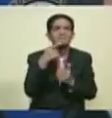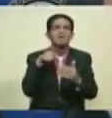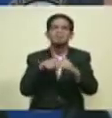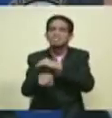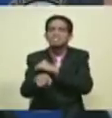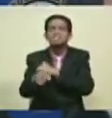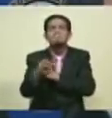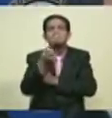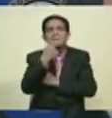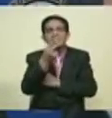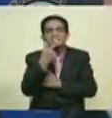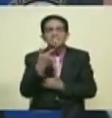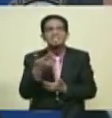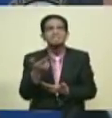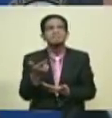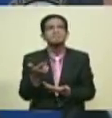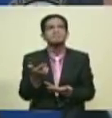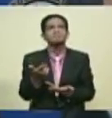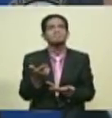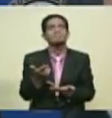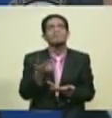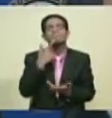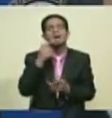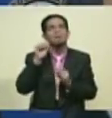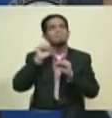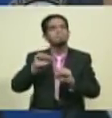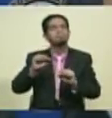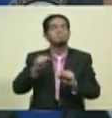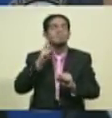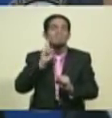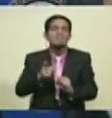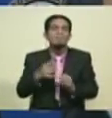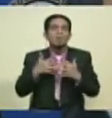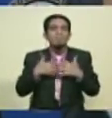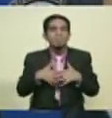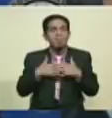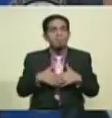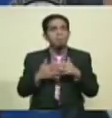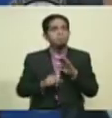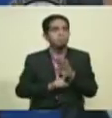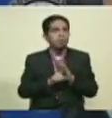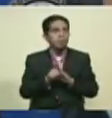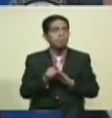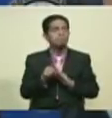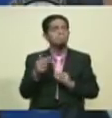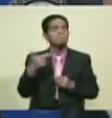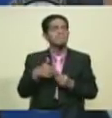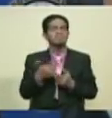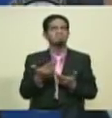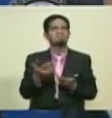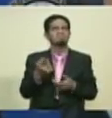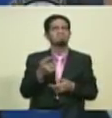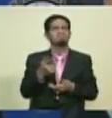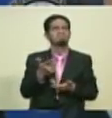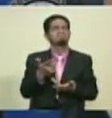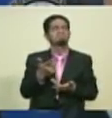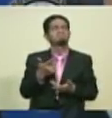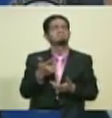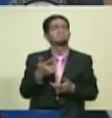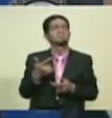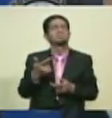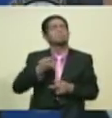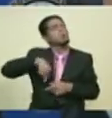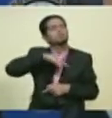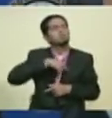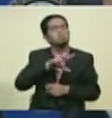inversión en Venezuela para que mejoremos la producción petrolera. Nosotros no vamos a caer en ese absurdo juego. Y